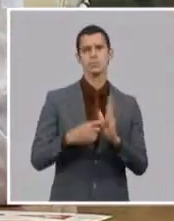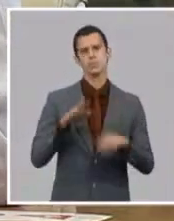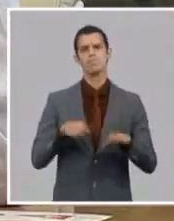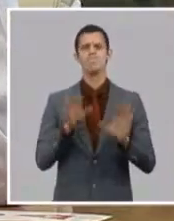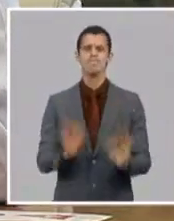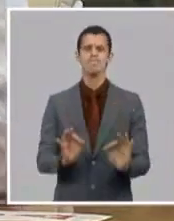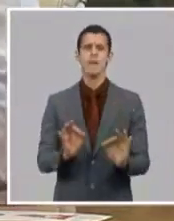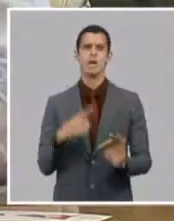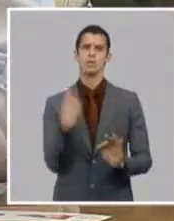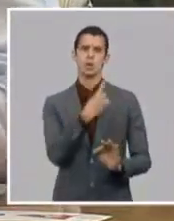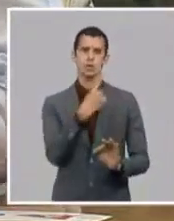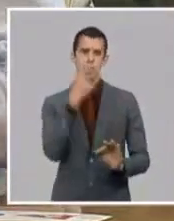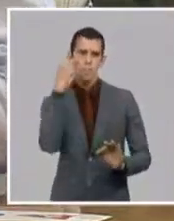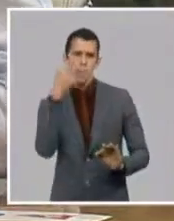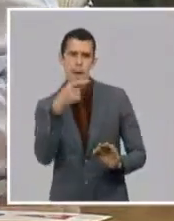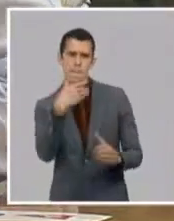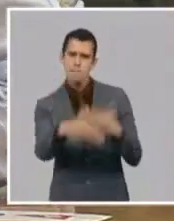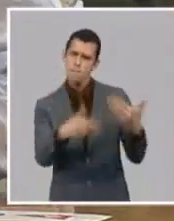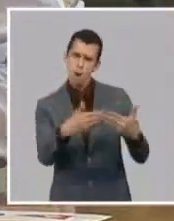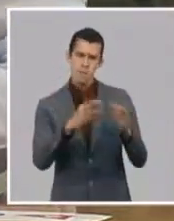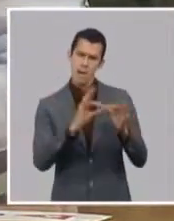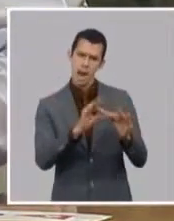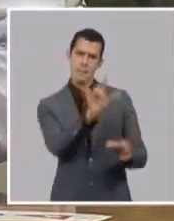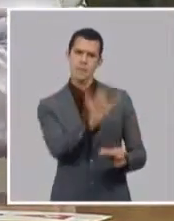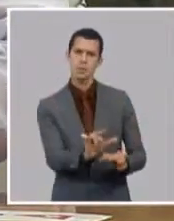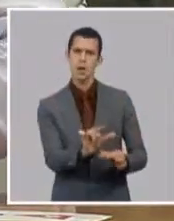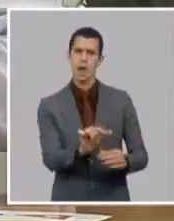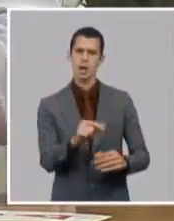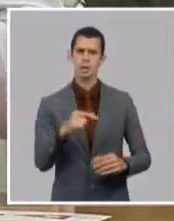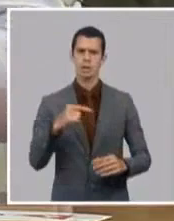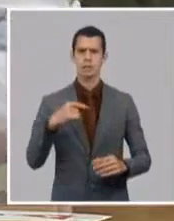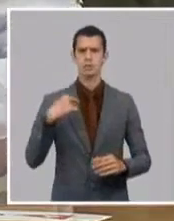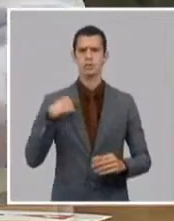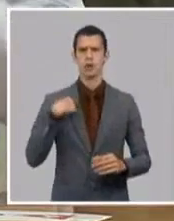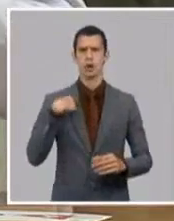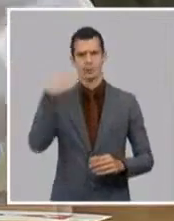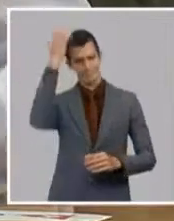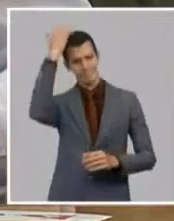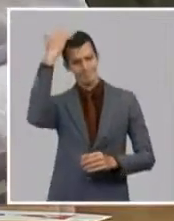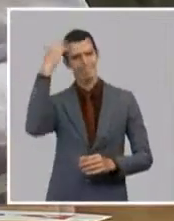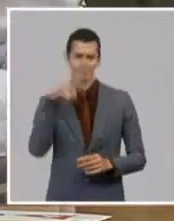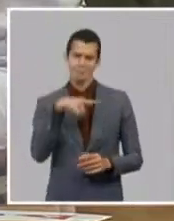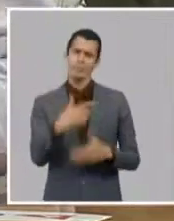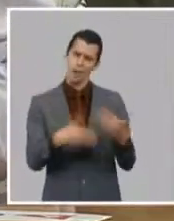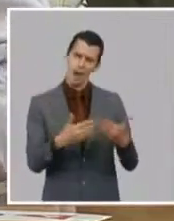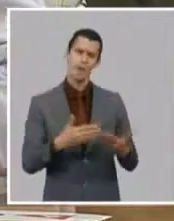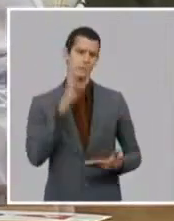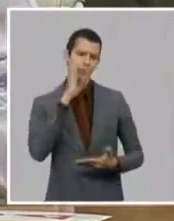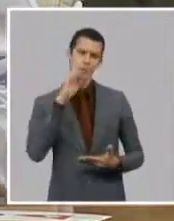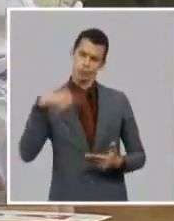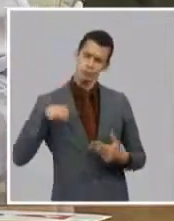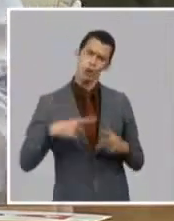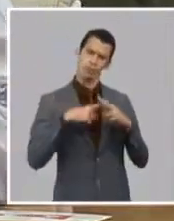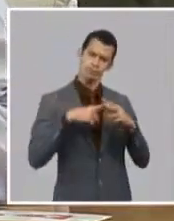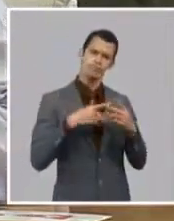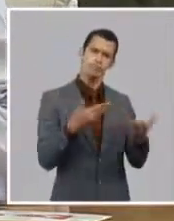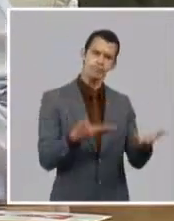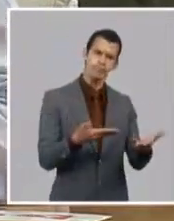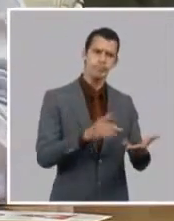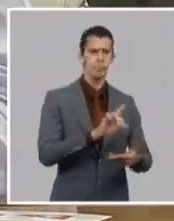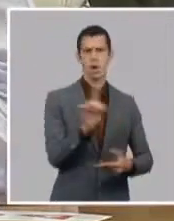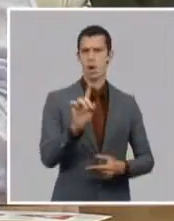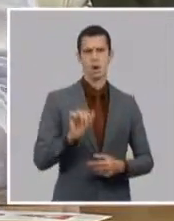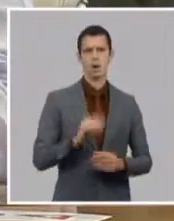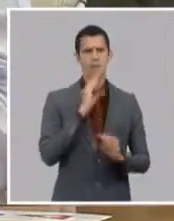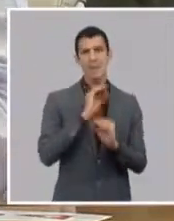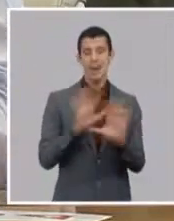tenemos condiciones hoy para resolverlos. Eso sería una mentira decirle a la gente, sé tu problema y te lo voy a resolver. No hay que decirle, sé tu problema y ahora no estoy en